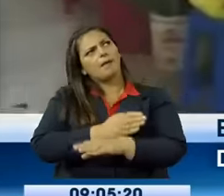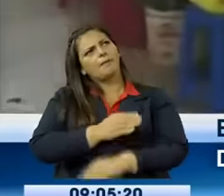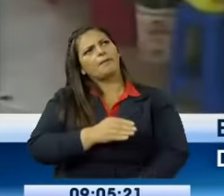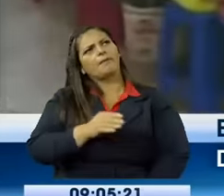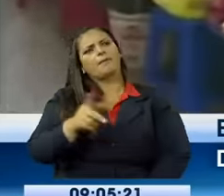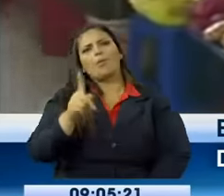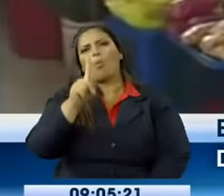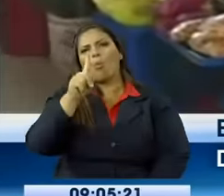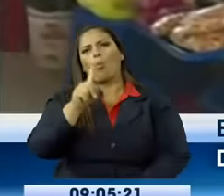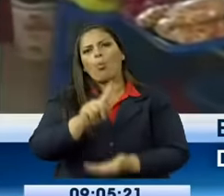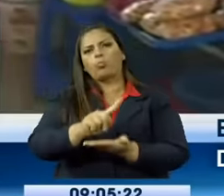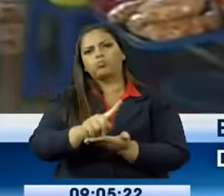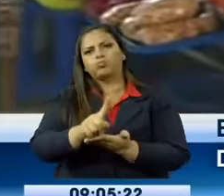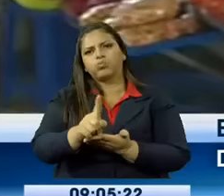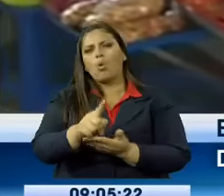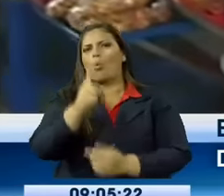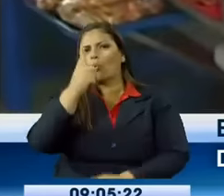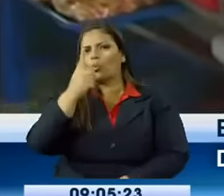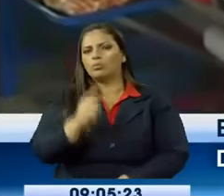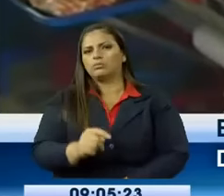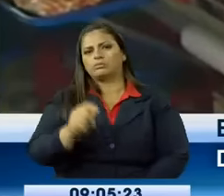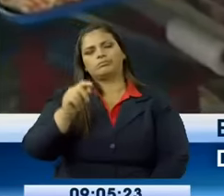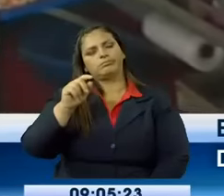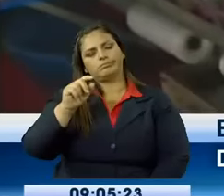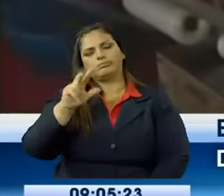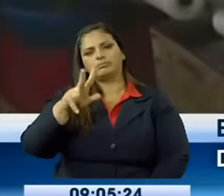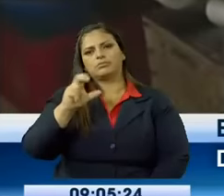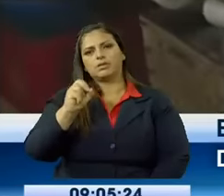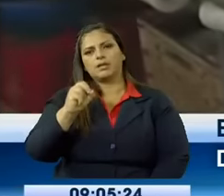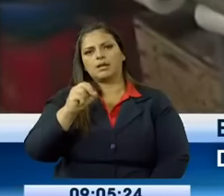también las frutas como naranjillas y tomates de árbol,